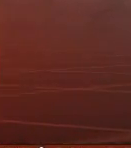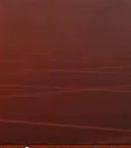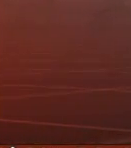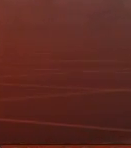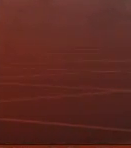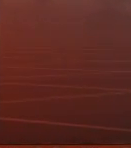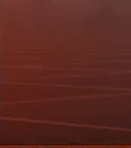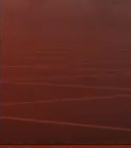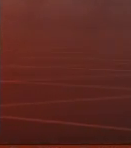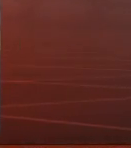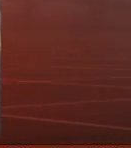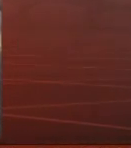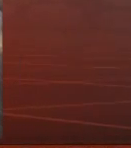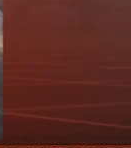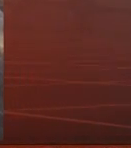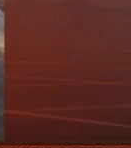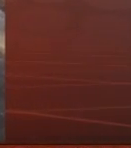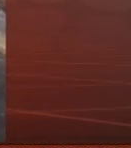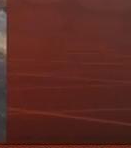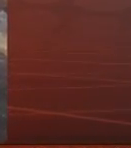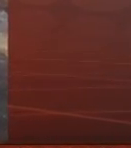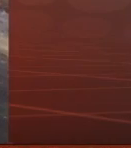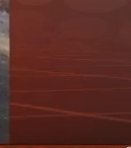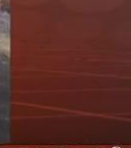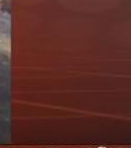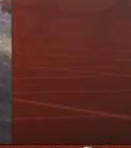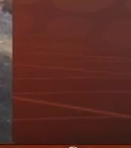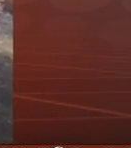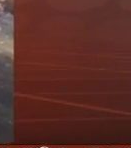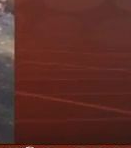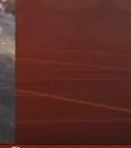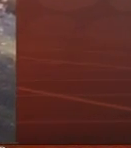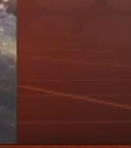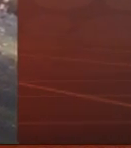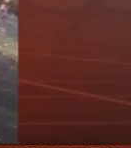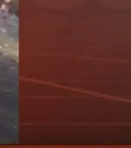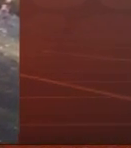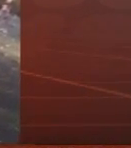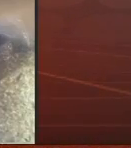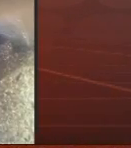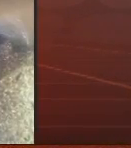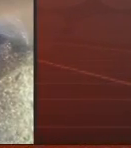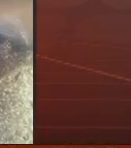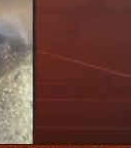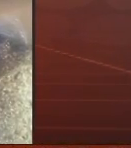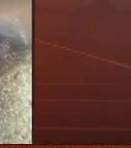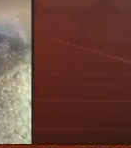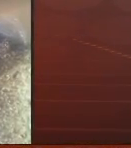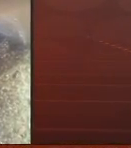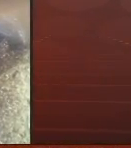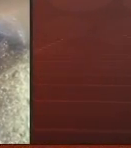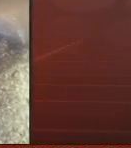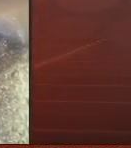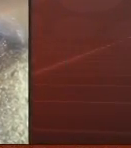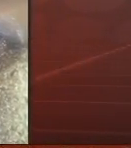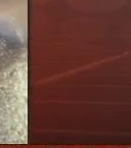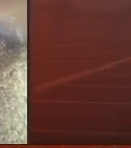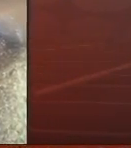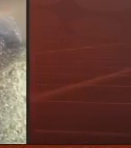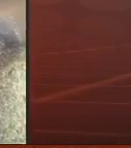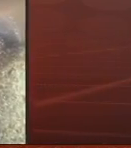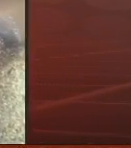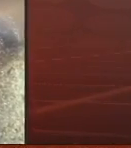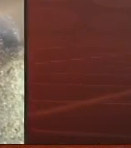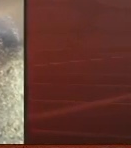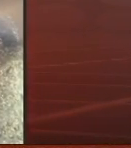tome sus precauciones, ahí estará muy conflictuado el asunto. Elementos del heroico Cuerpo de Bomberos de la Ciudad de México